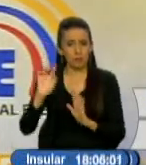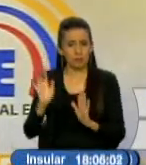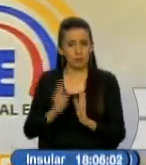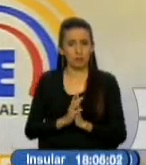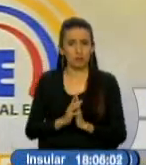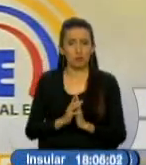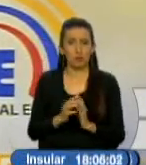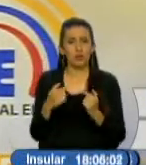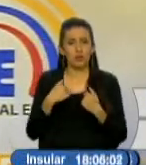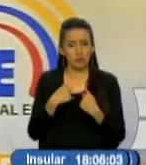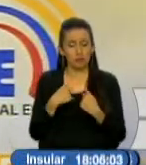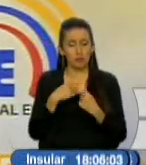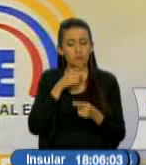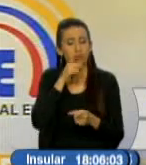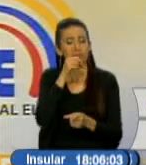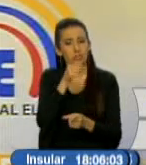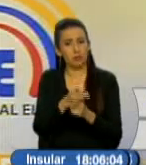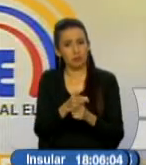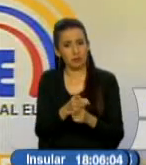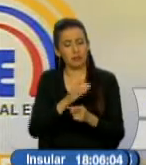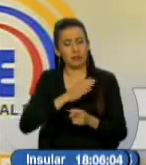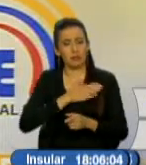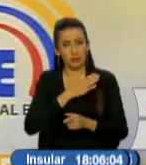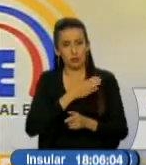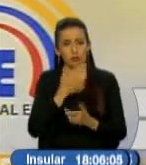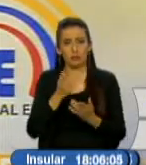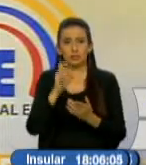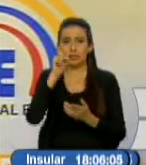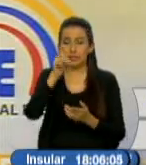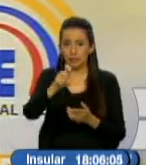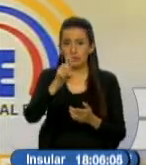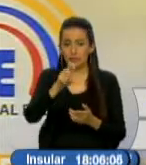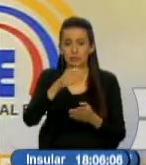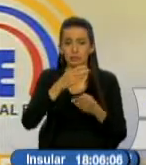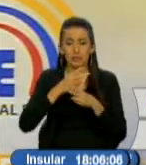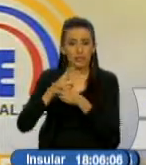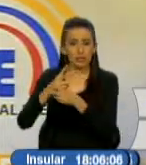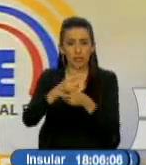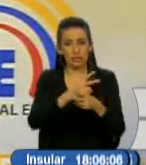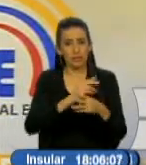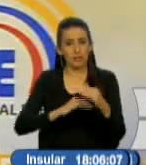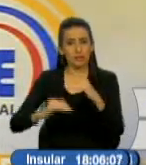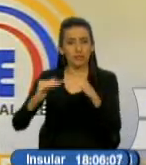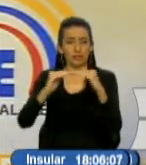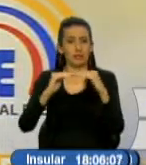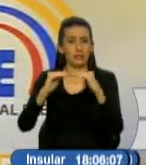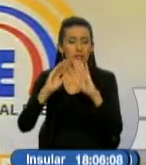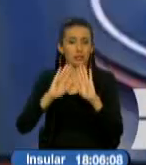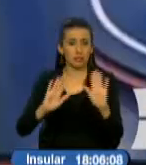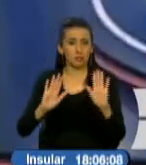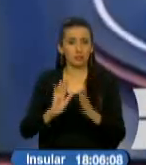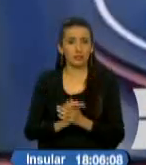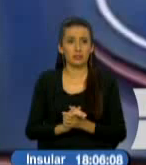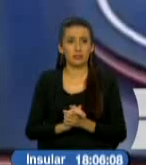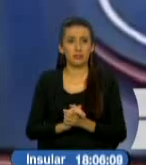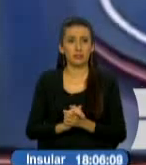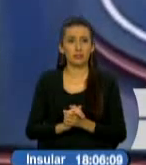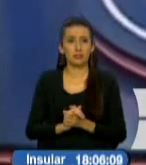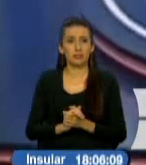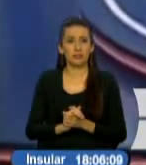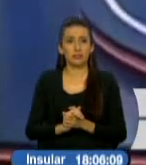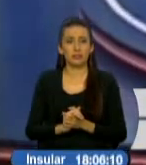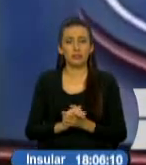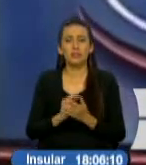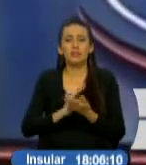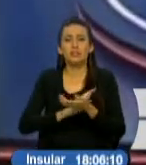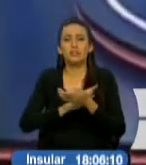una convicción. La convicción de que es necesario defender la democracia y la institucionalidad de este país. No